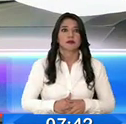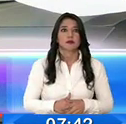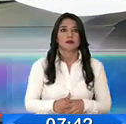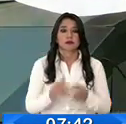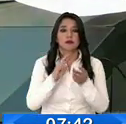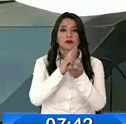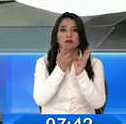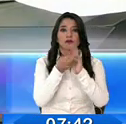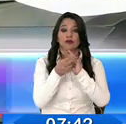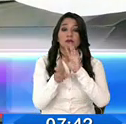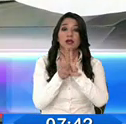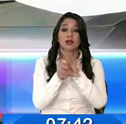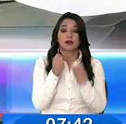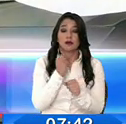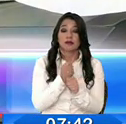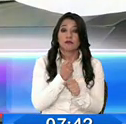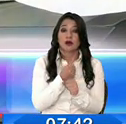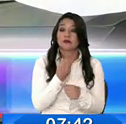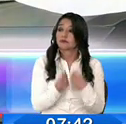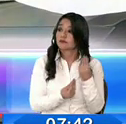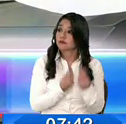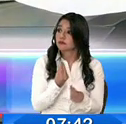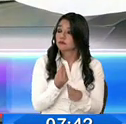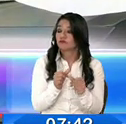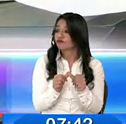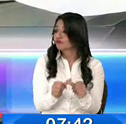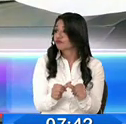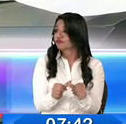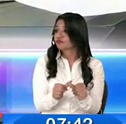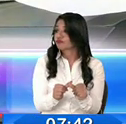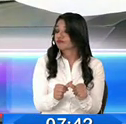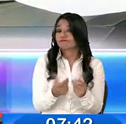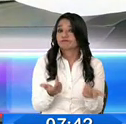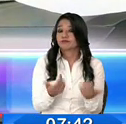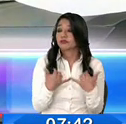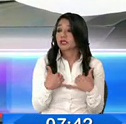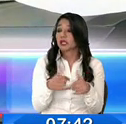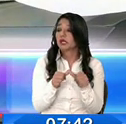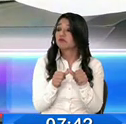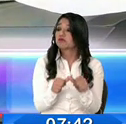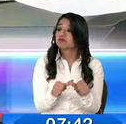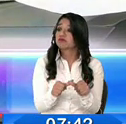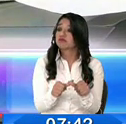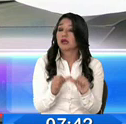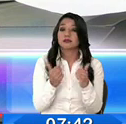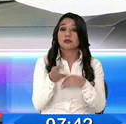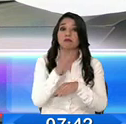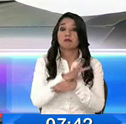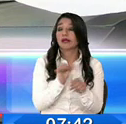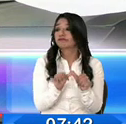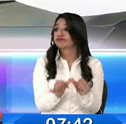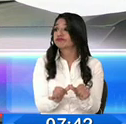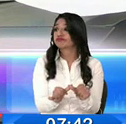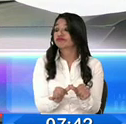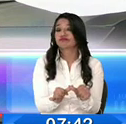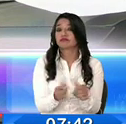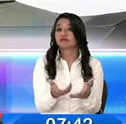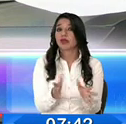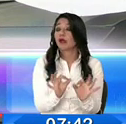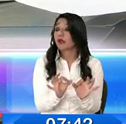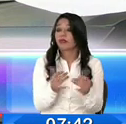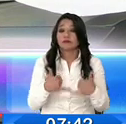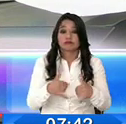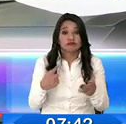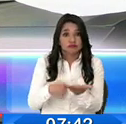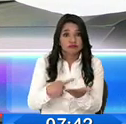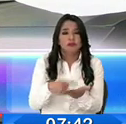que está durmiendo el sueño de los justos yo creo que en la asamblea nacional obviamente es